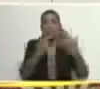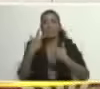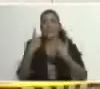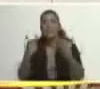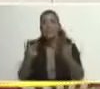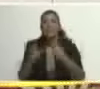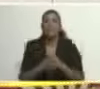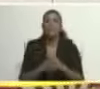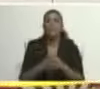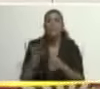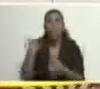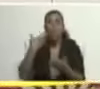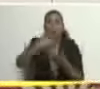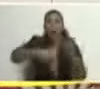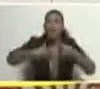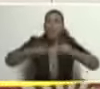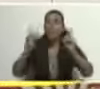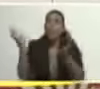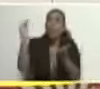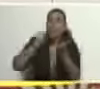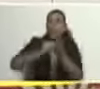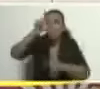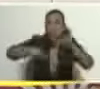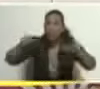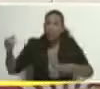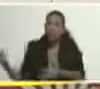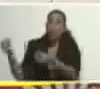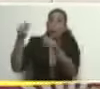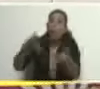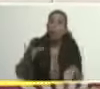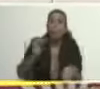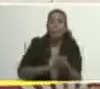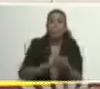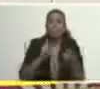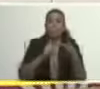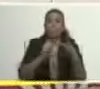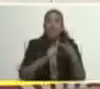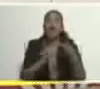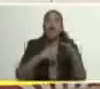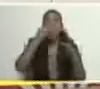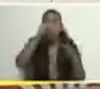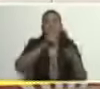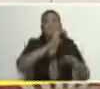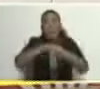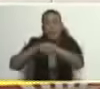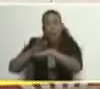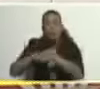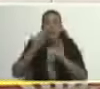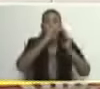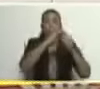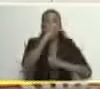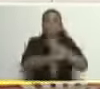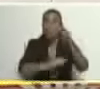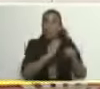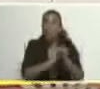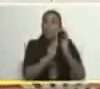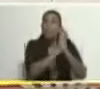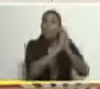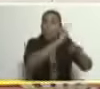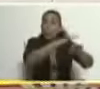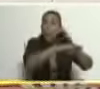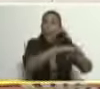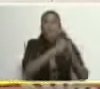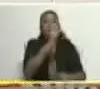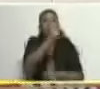y que garantice el derecho al retorno de los refugiados. 2, reiteramos el llamado a la comunidad internacional para que